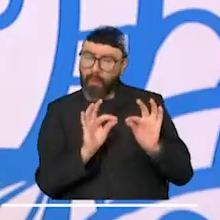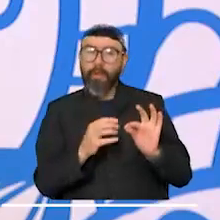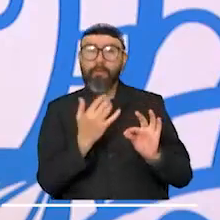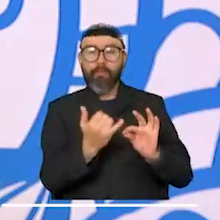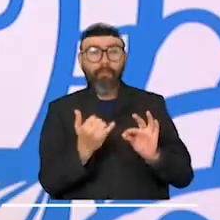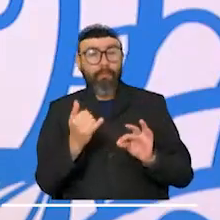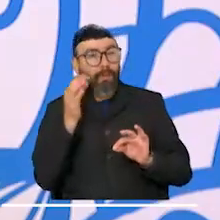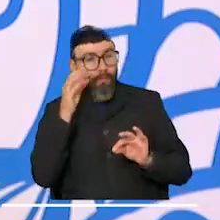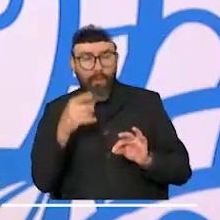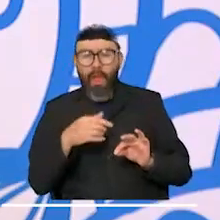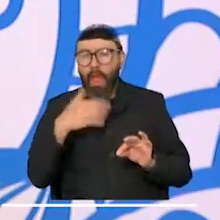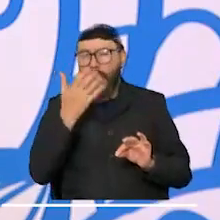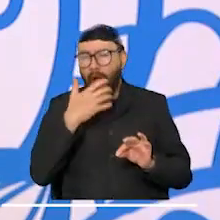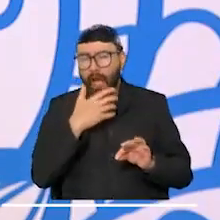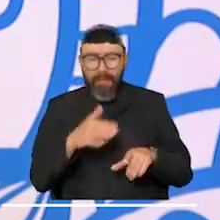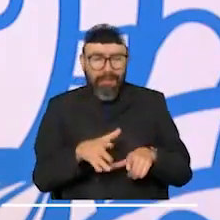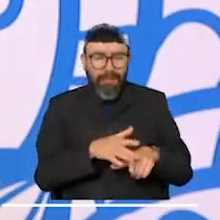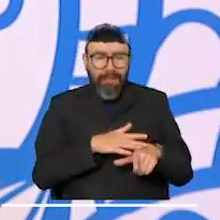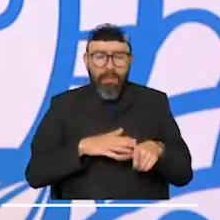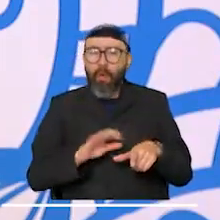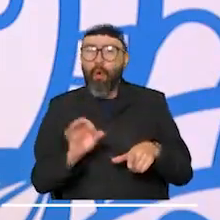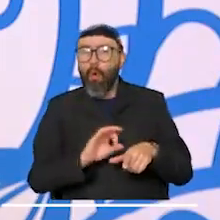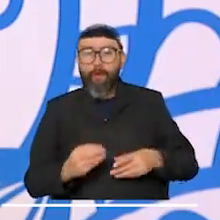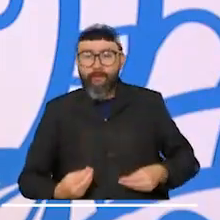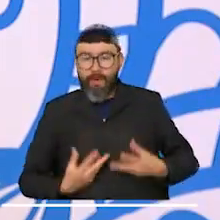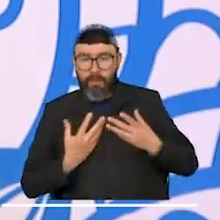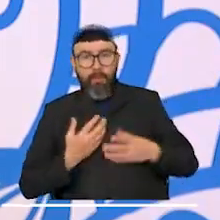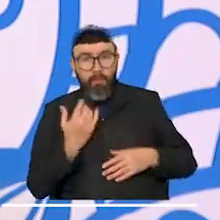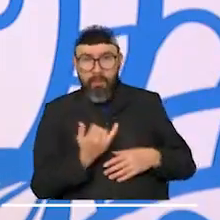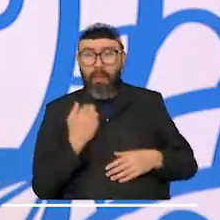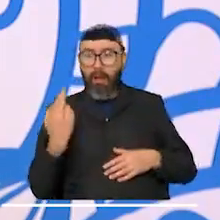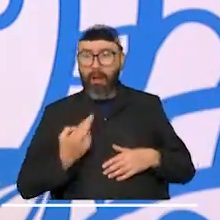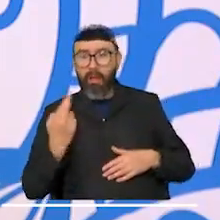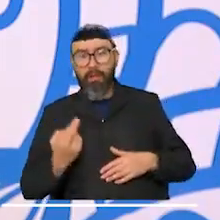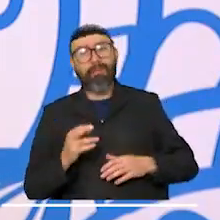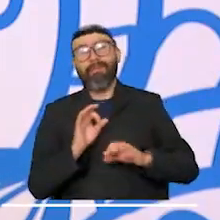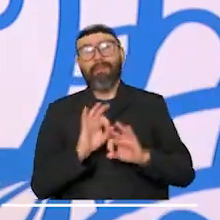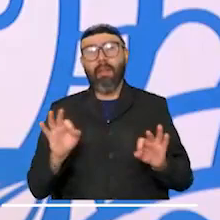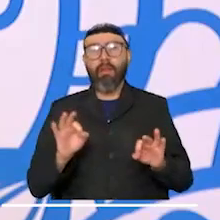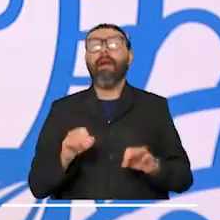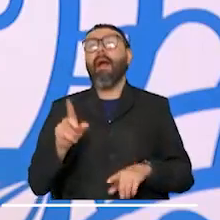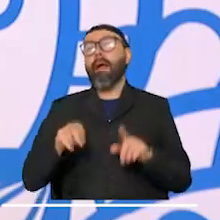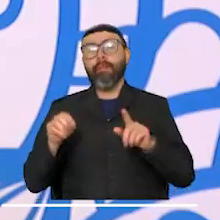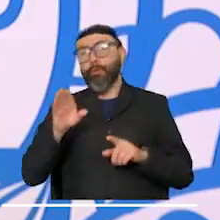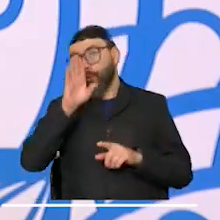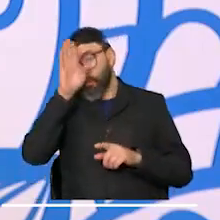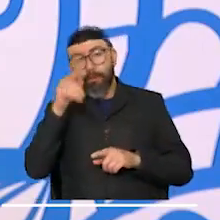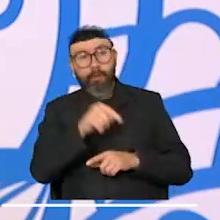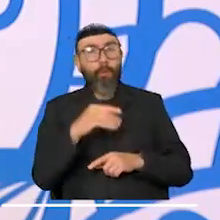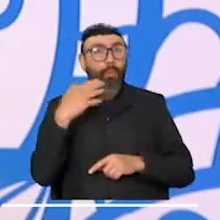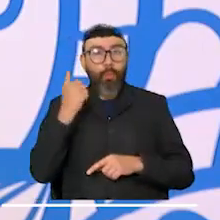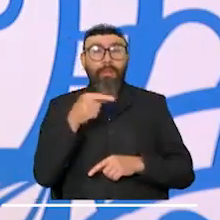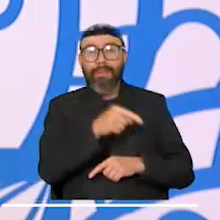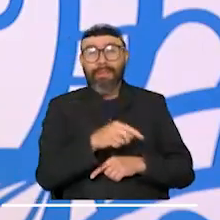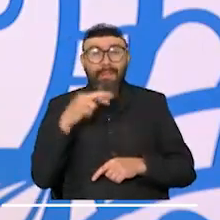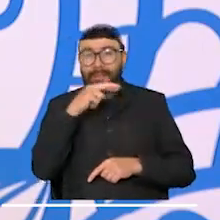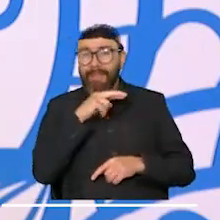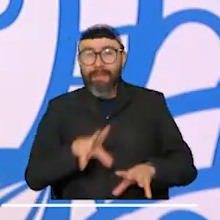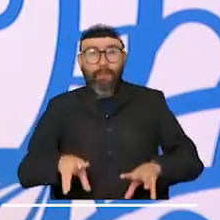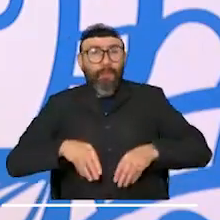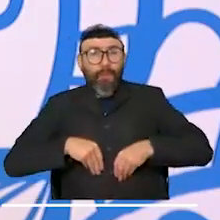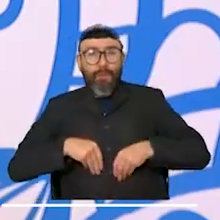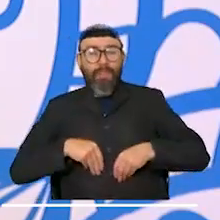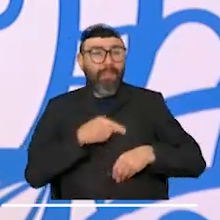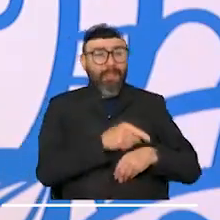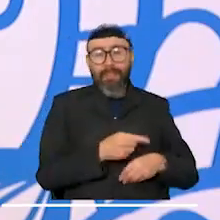lubricante no las quemen ni les de infecciones vaginales a repetición Porque si es común en las mujeres menopausia como están tan secas tienden